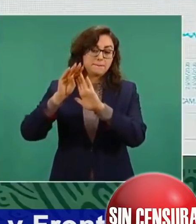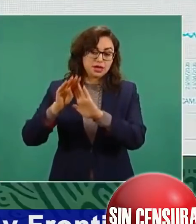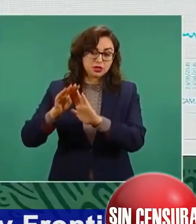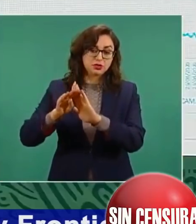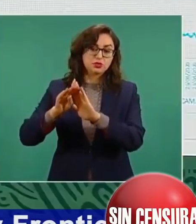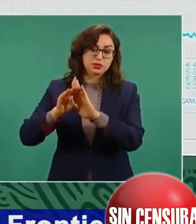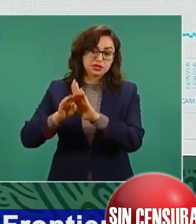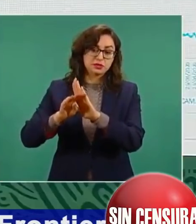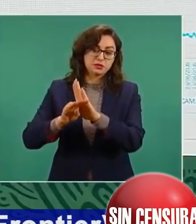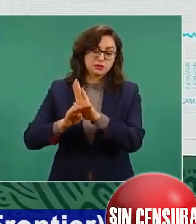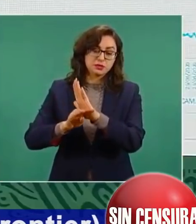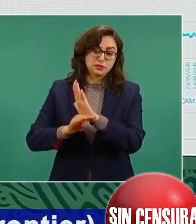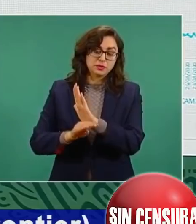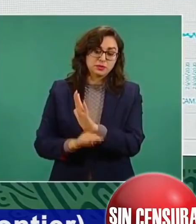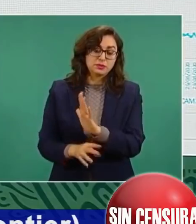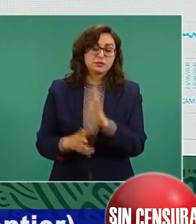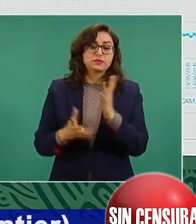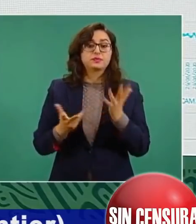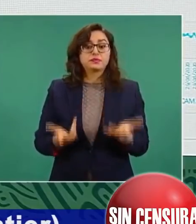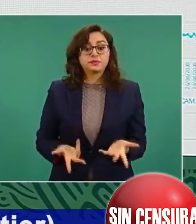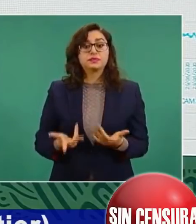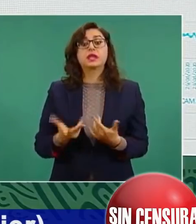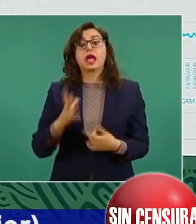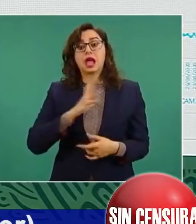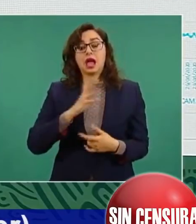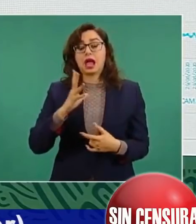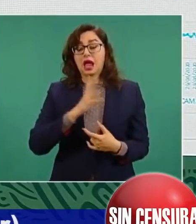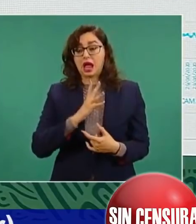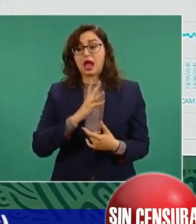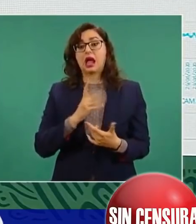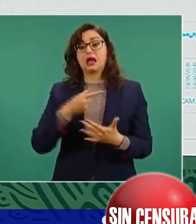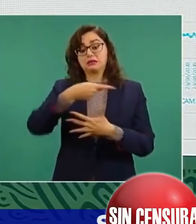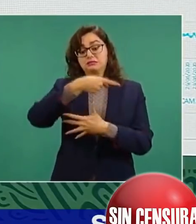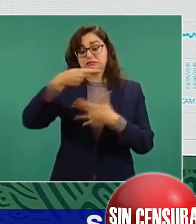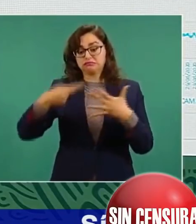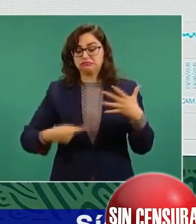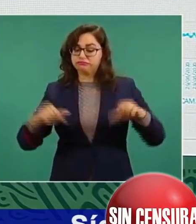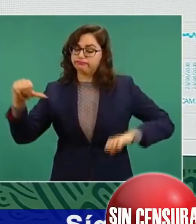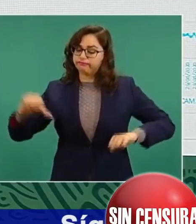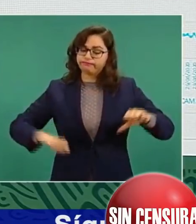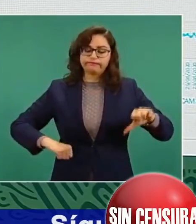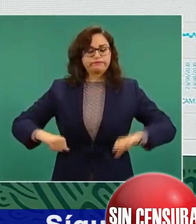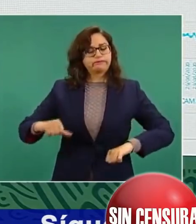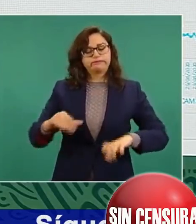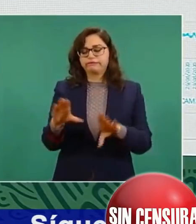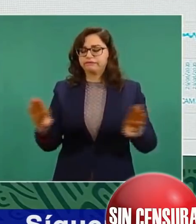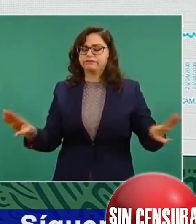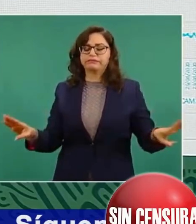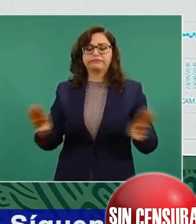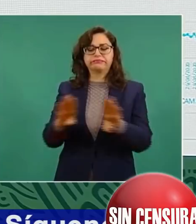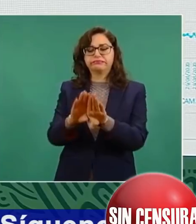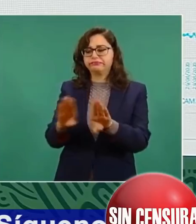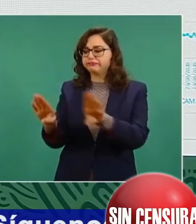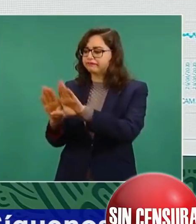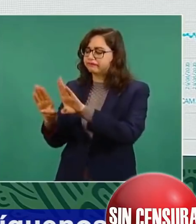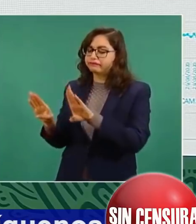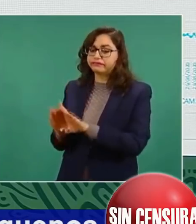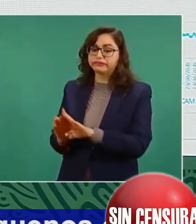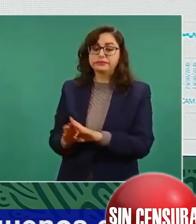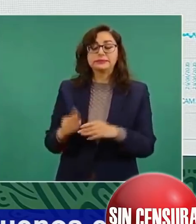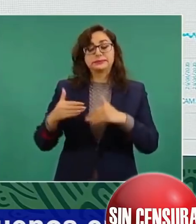el efecto de las distintas restricciones de movilidad que han sido recomendadas a la ciudadanía